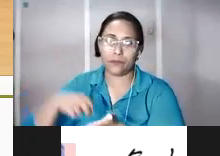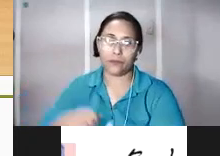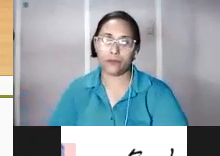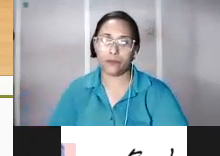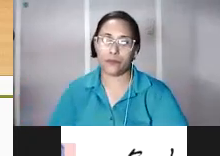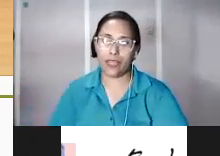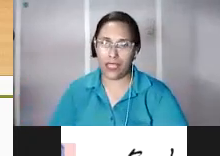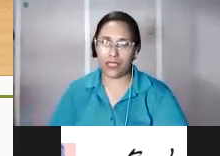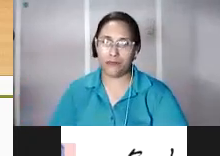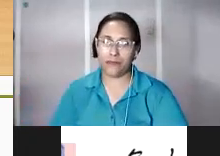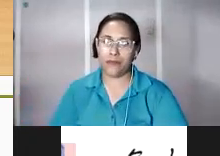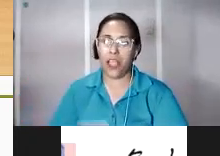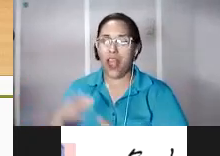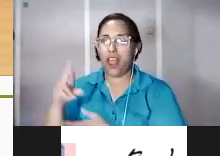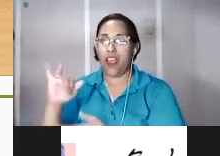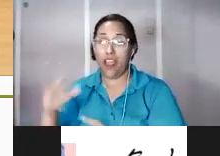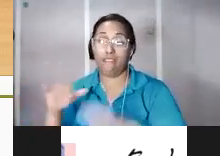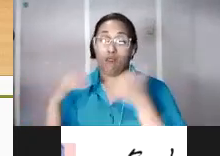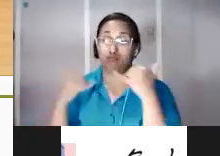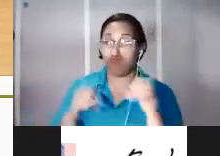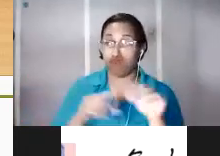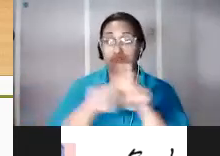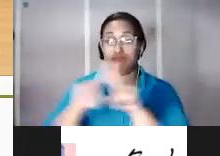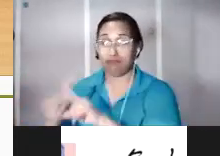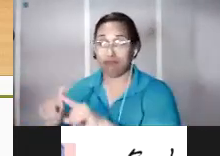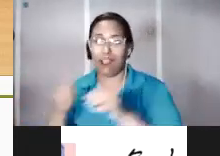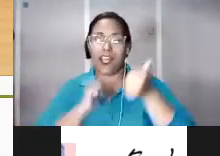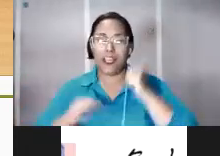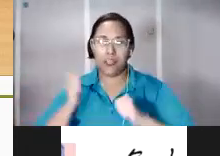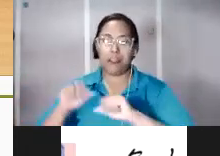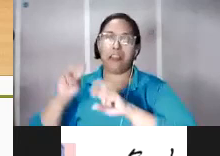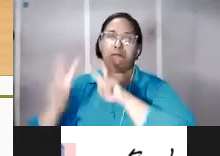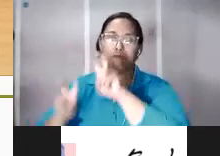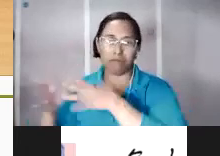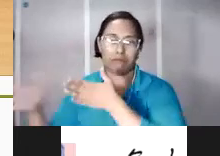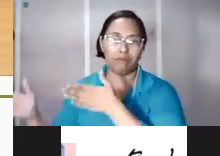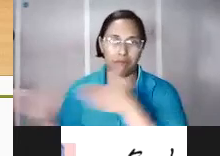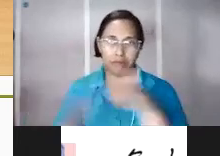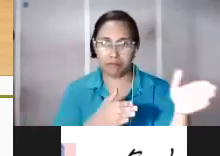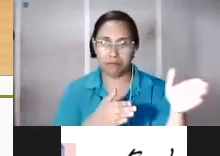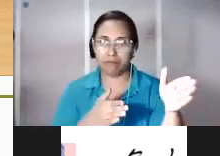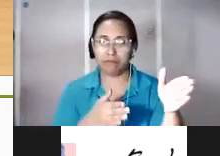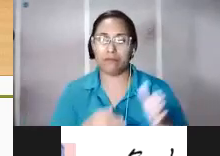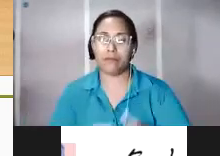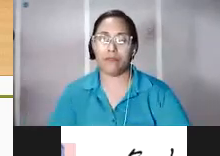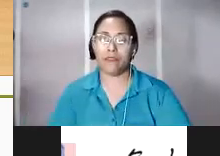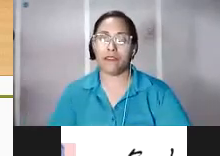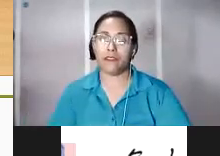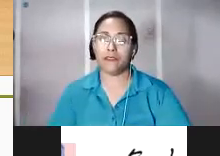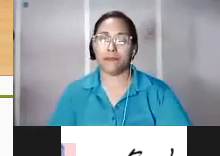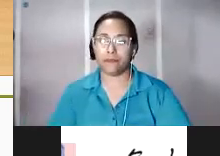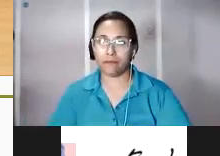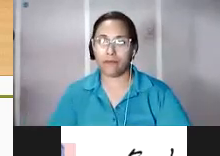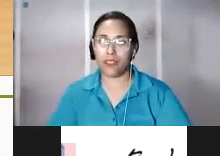en las rifas, en los juegos y demás actividades que se organizaban, se